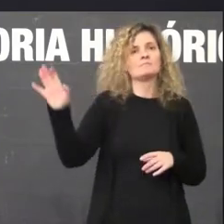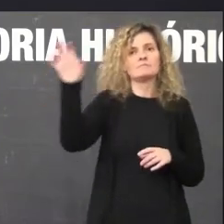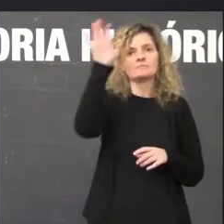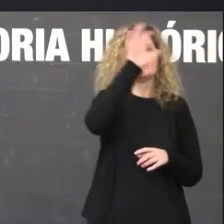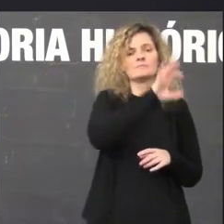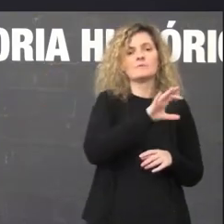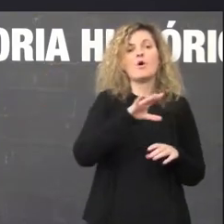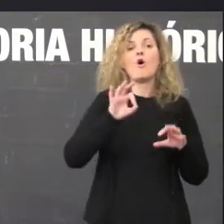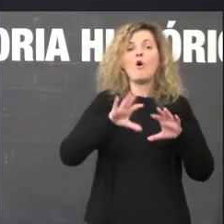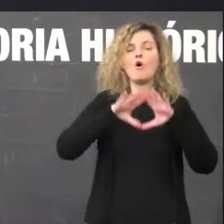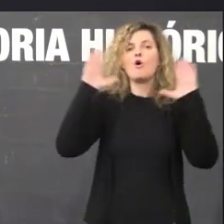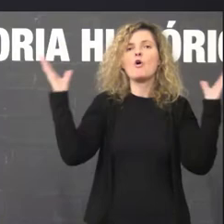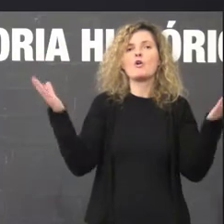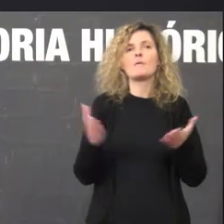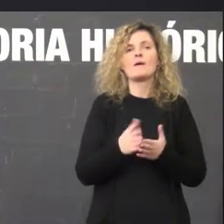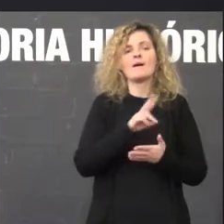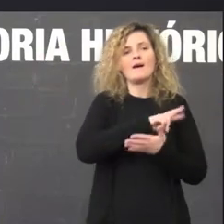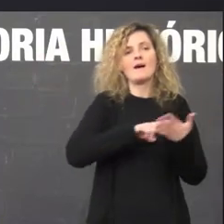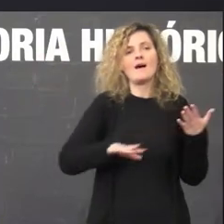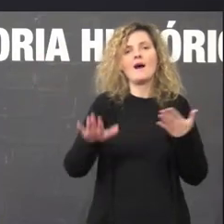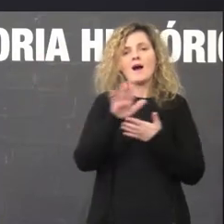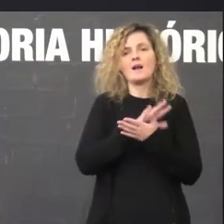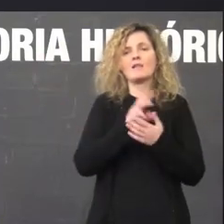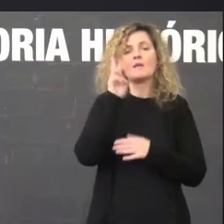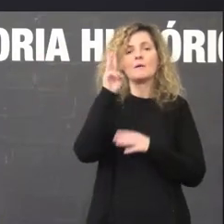corporacións locales. En Galicia, o Parlamento